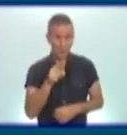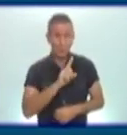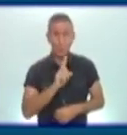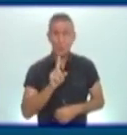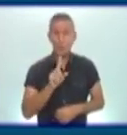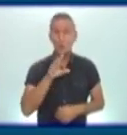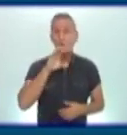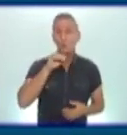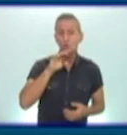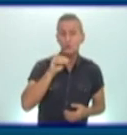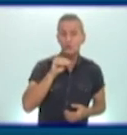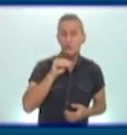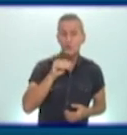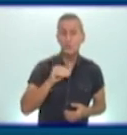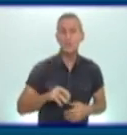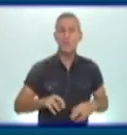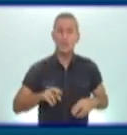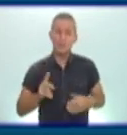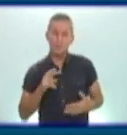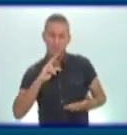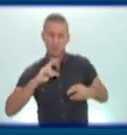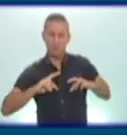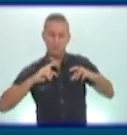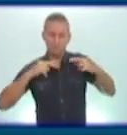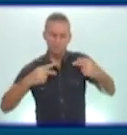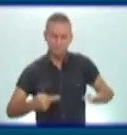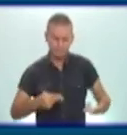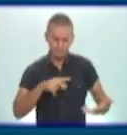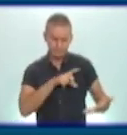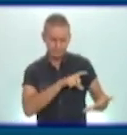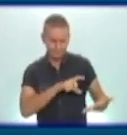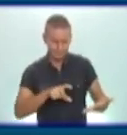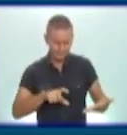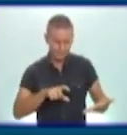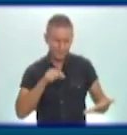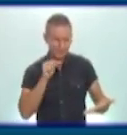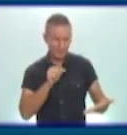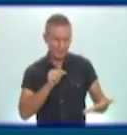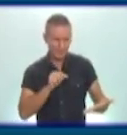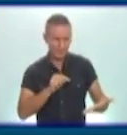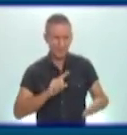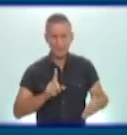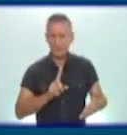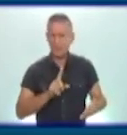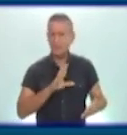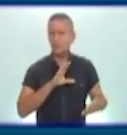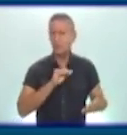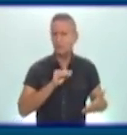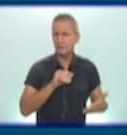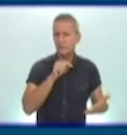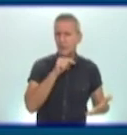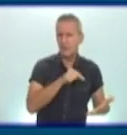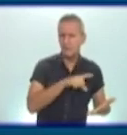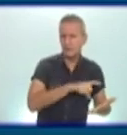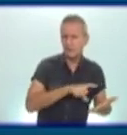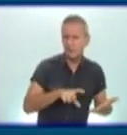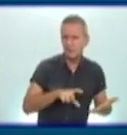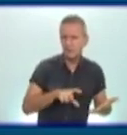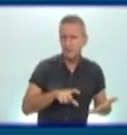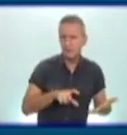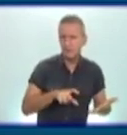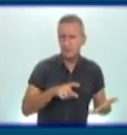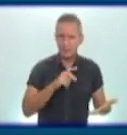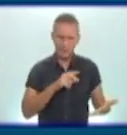remitirnos nuevamente al texto para conocer de qué no se habla en el mismo. Vamos a escribir brevemente, rápido,